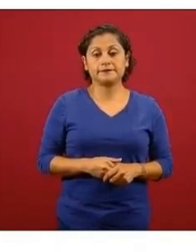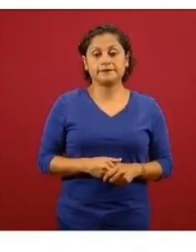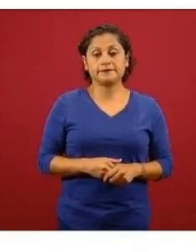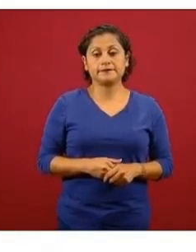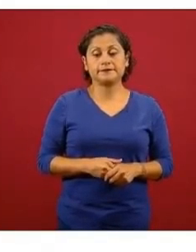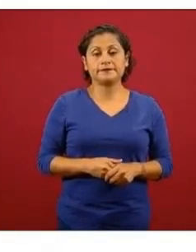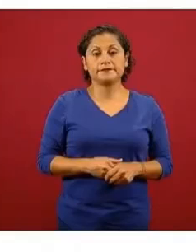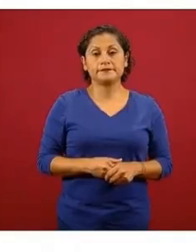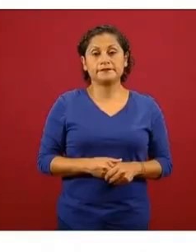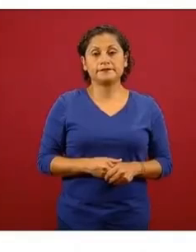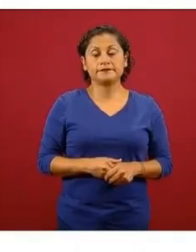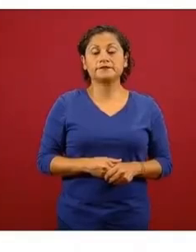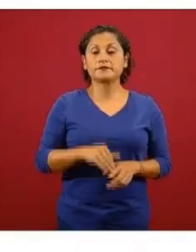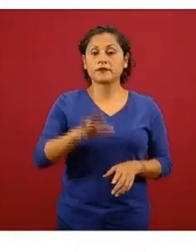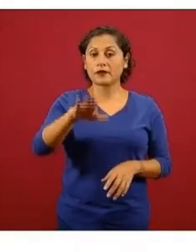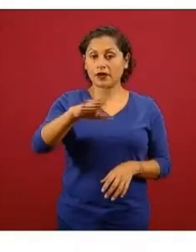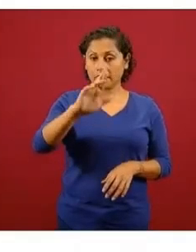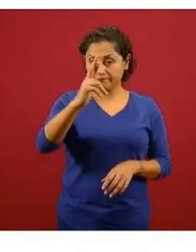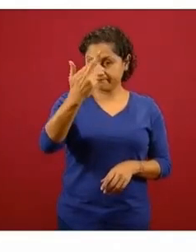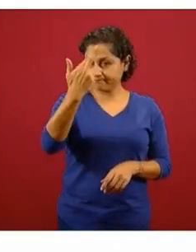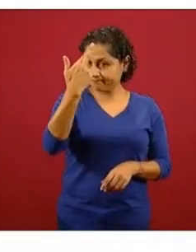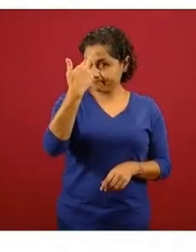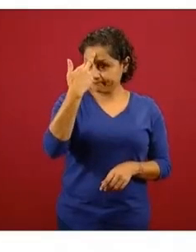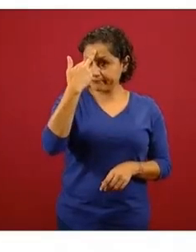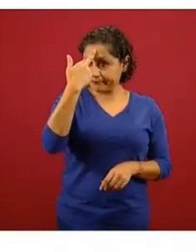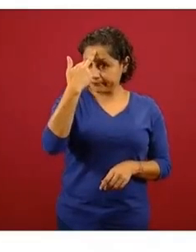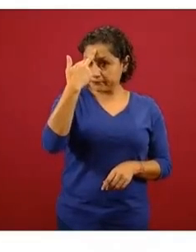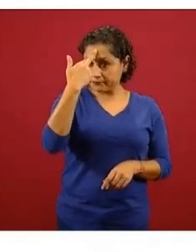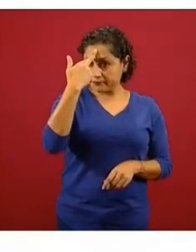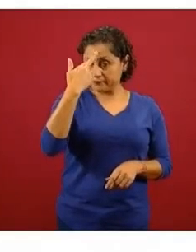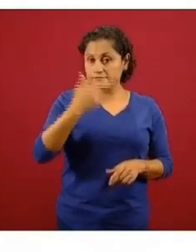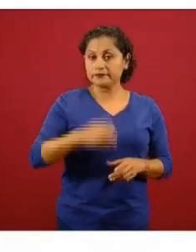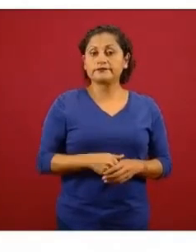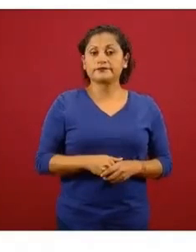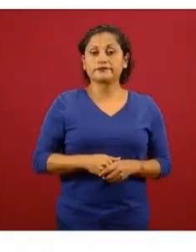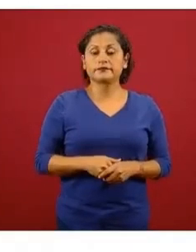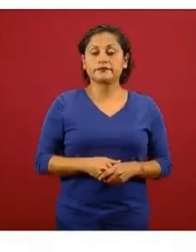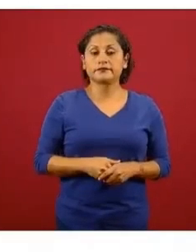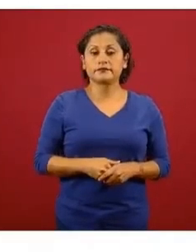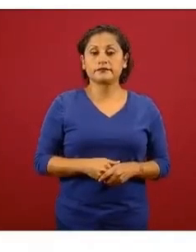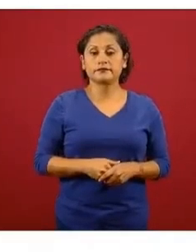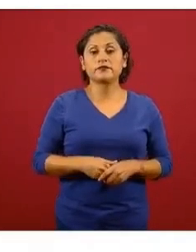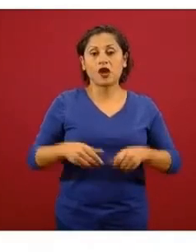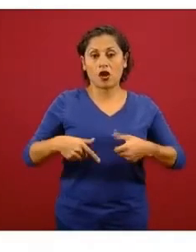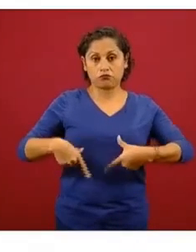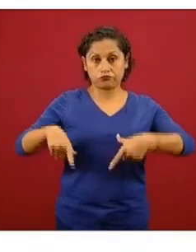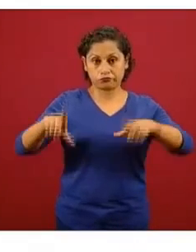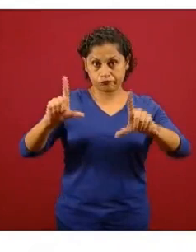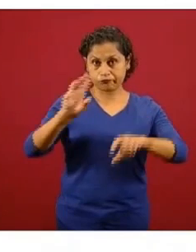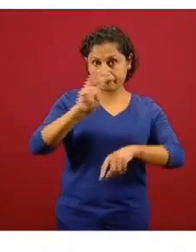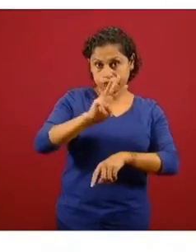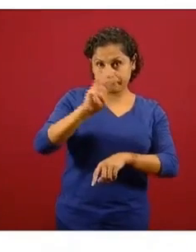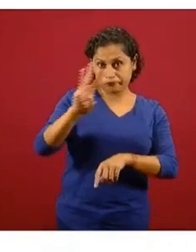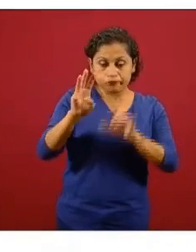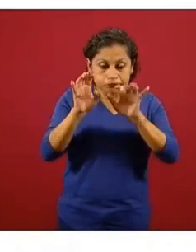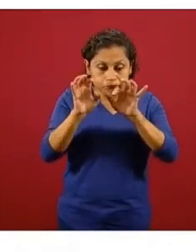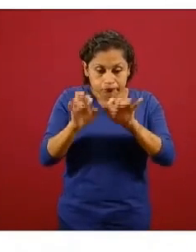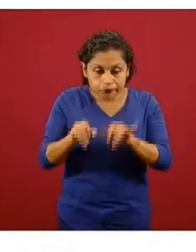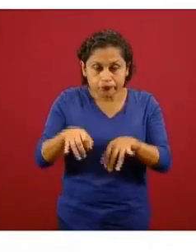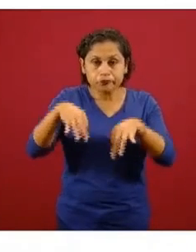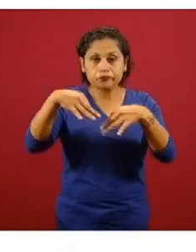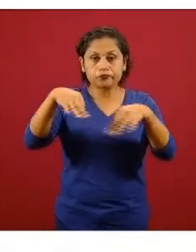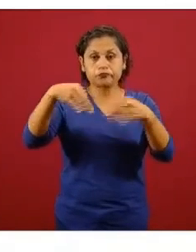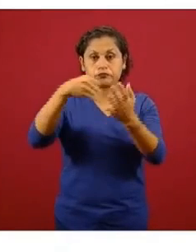Es importante recordar que se genera que se hay que generar una línea de captura si se registraron